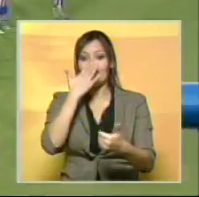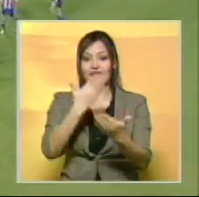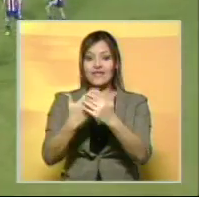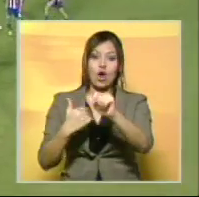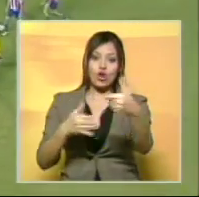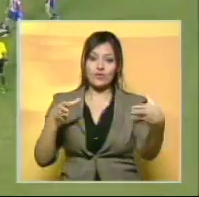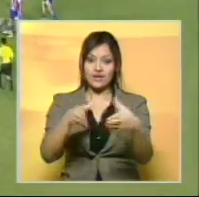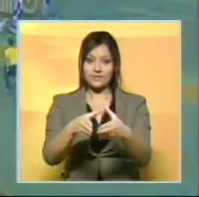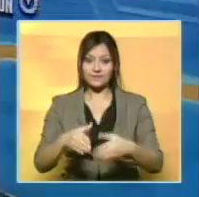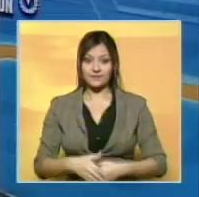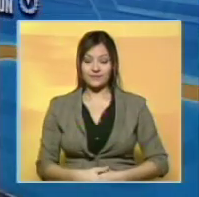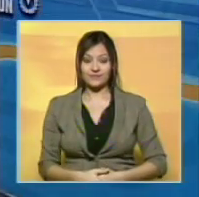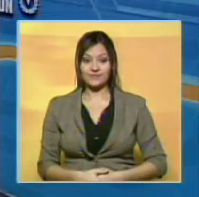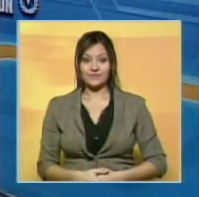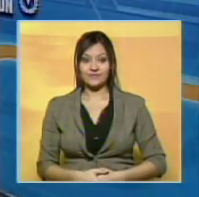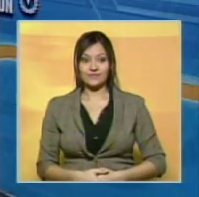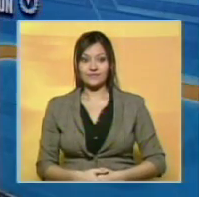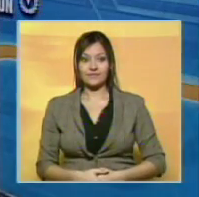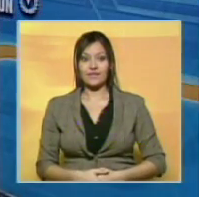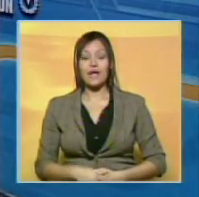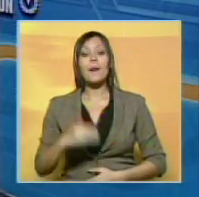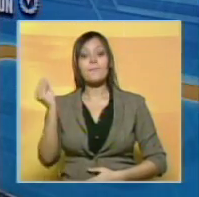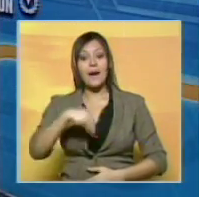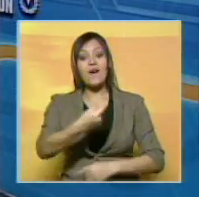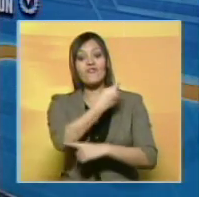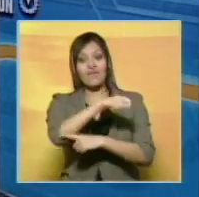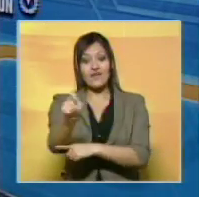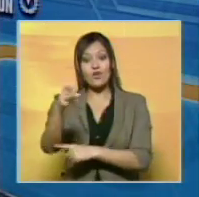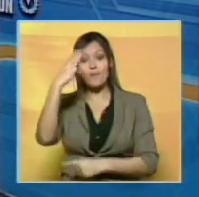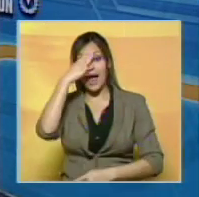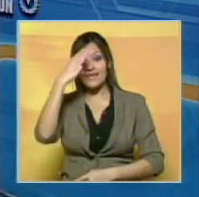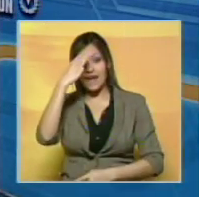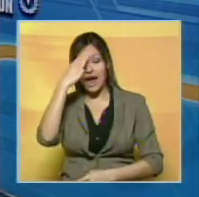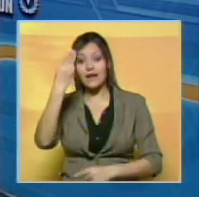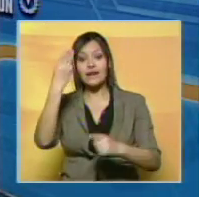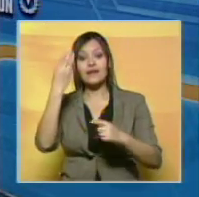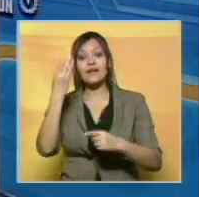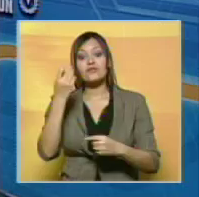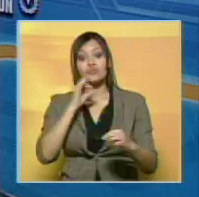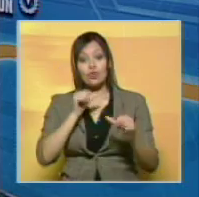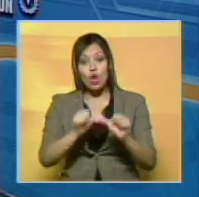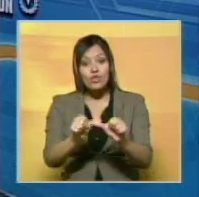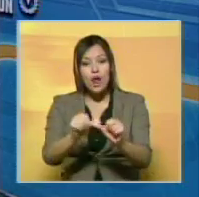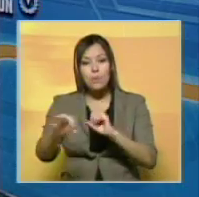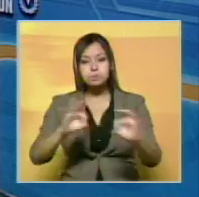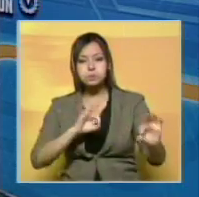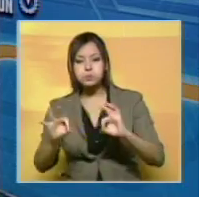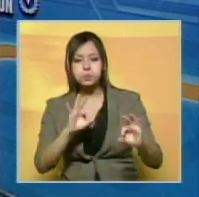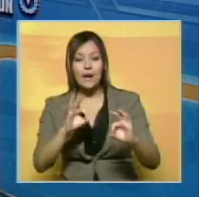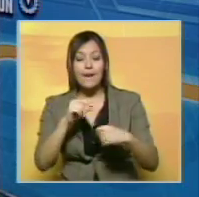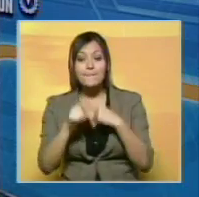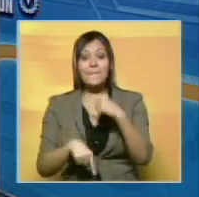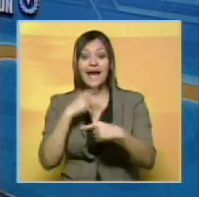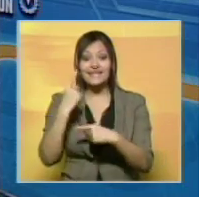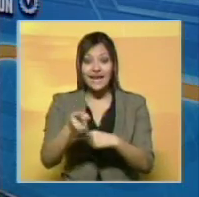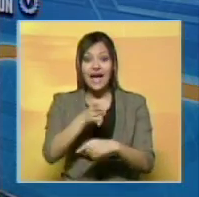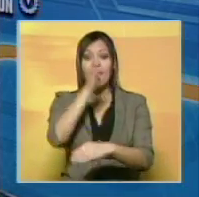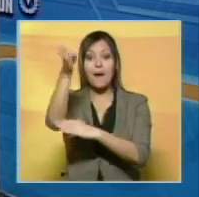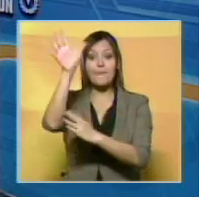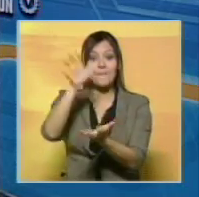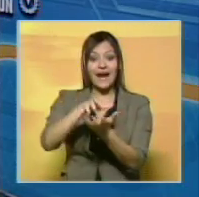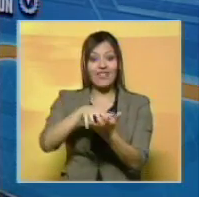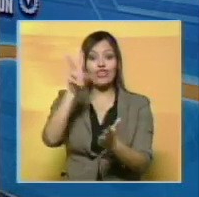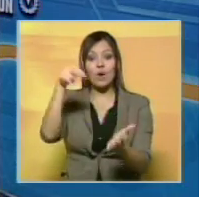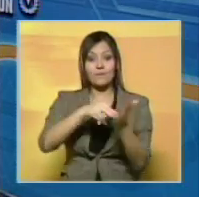Dortmund. Bien, y continuamos con béisbol porque los navegantes del Magallanes siguen afinando piezas para disputar desde mañana la Serie del Caribe